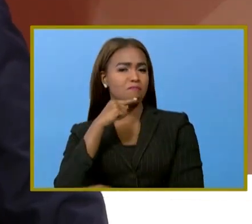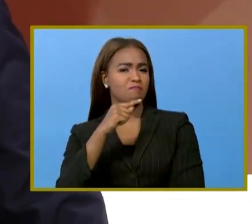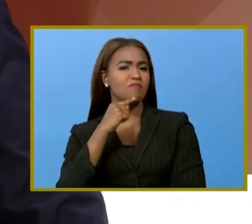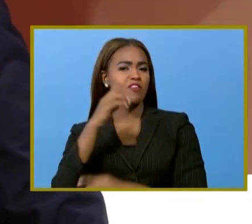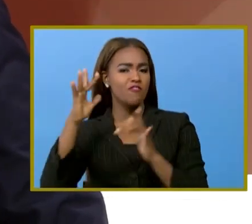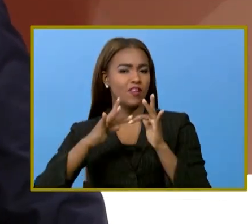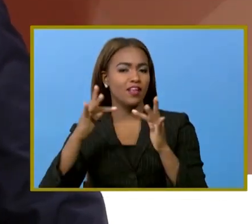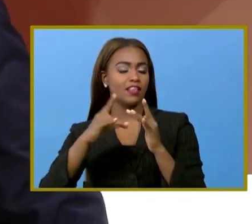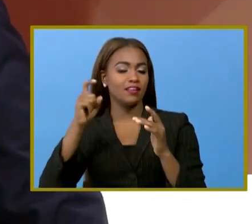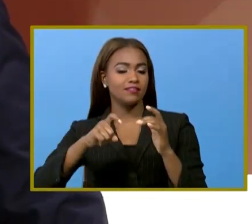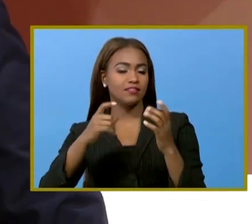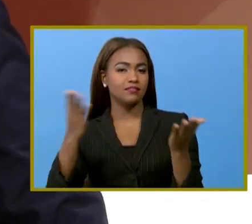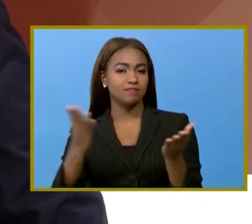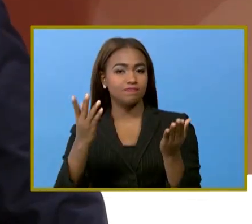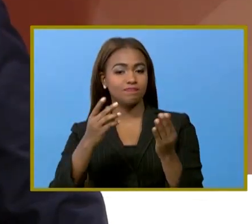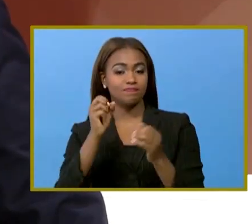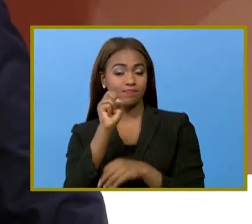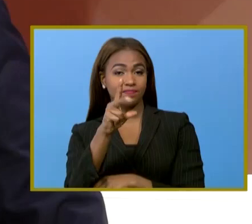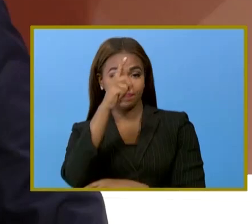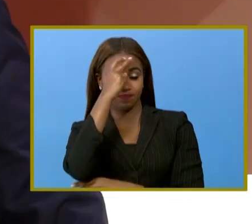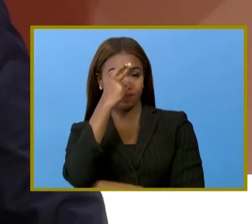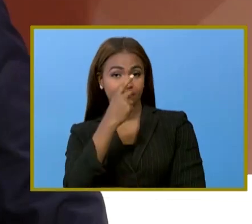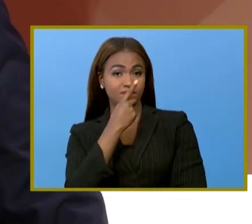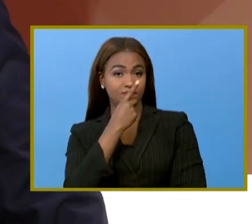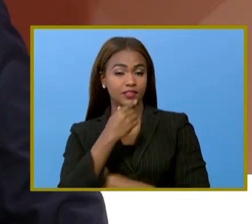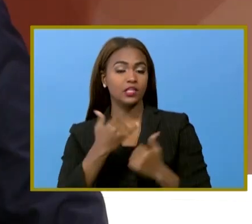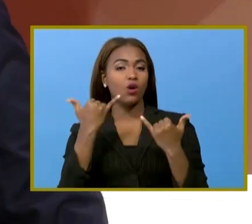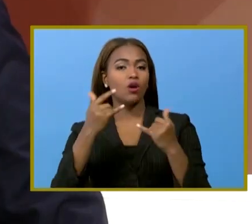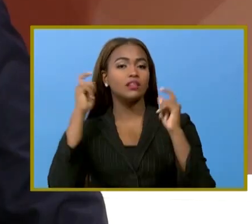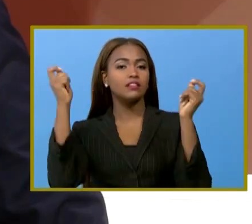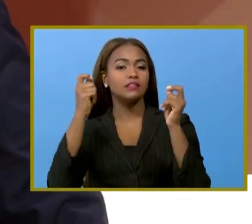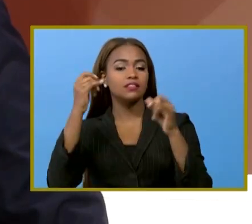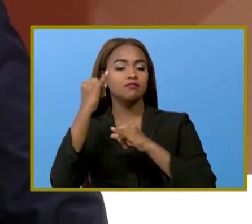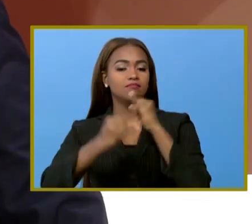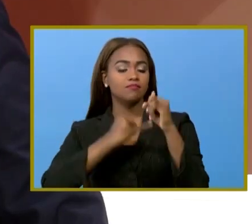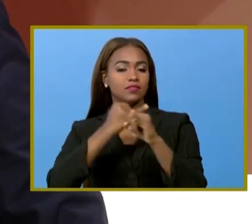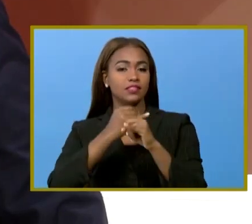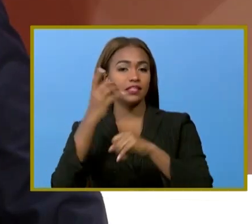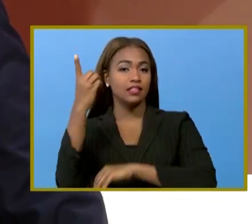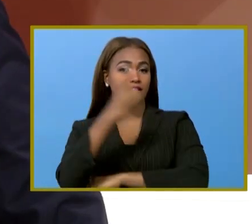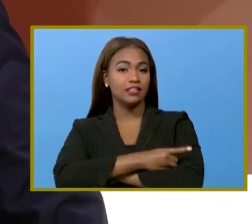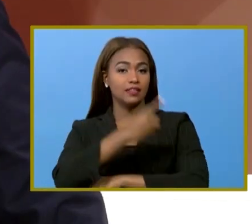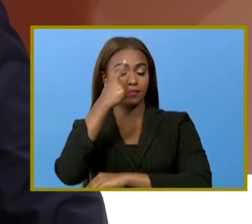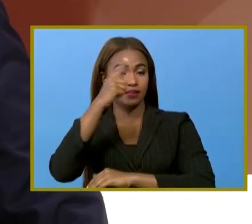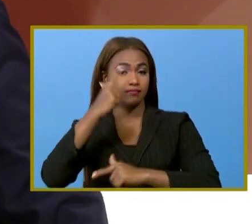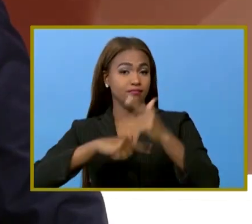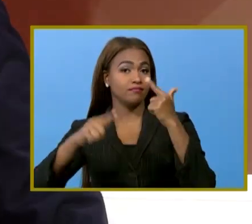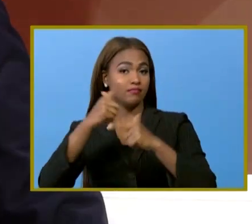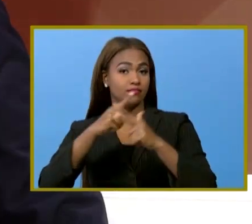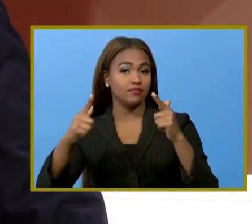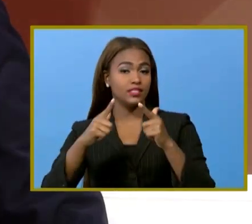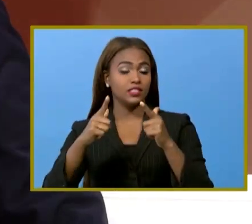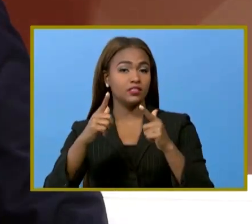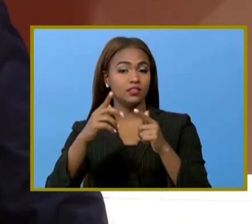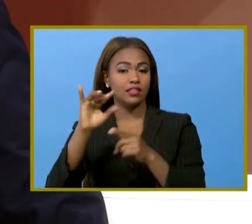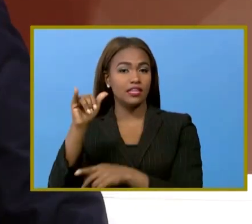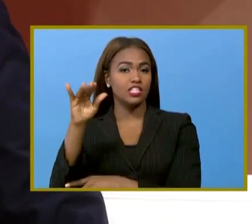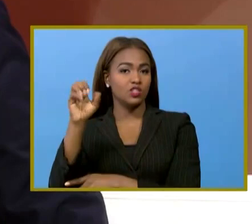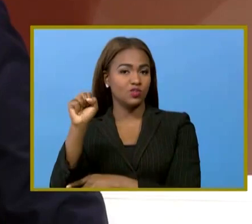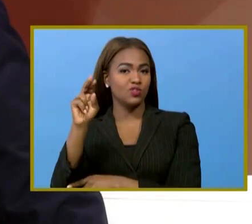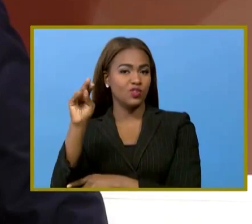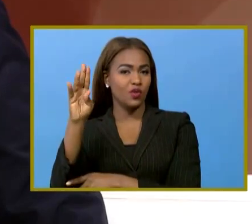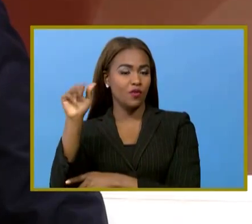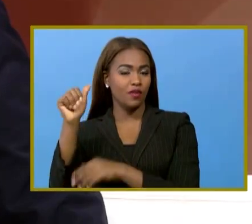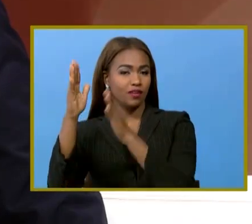en la televisión dominicana. Hoy se celebra a nivel internacional el Día del Lenguaje de Señas, Jesús Nova. Día mundial.